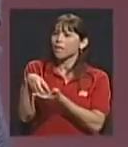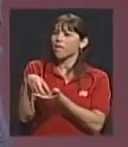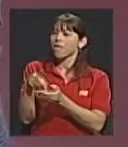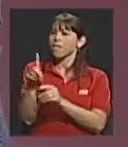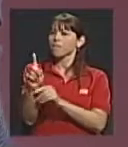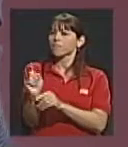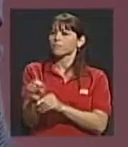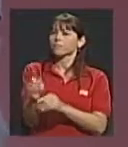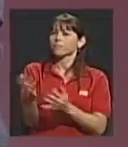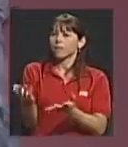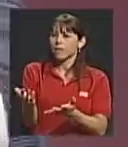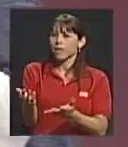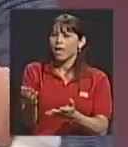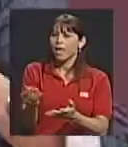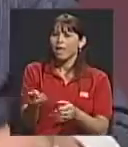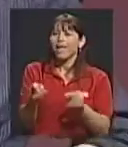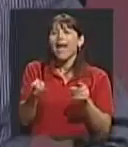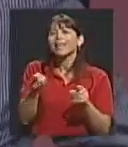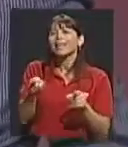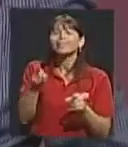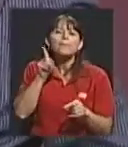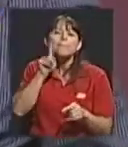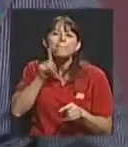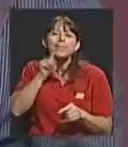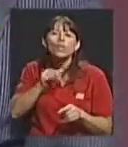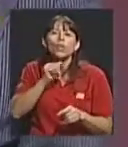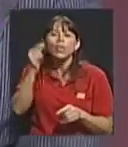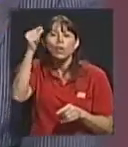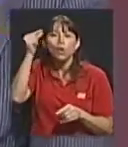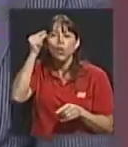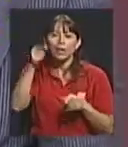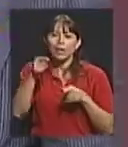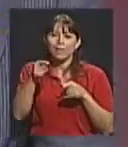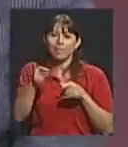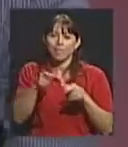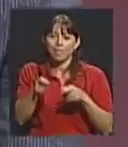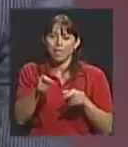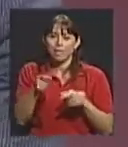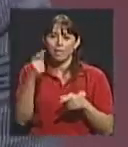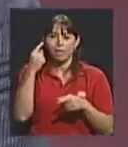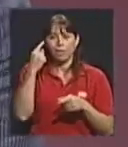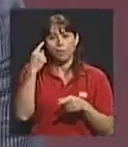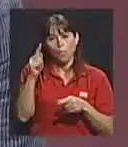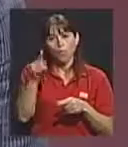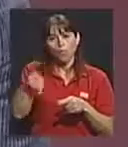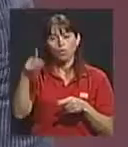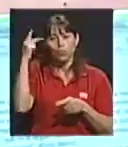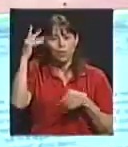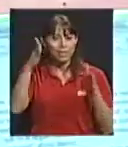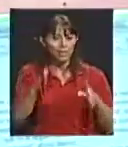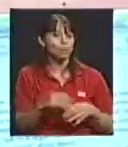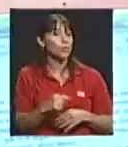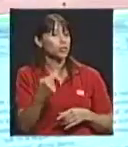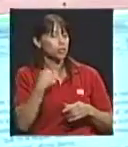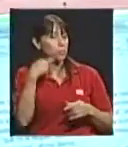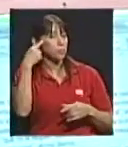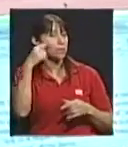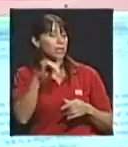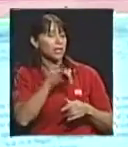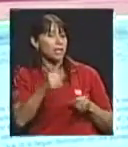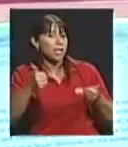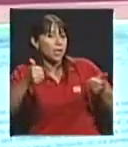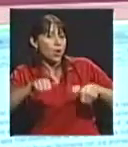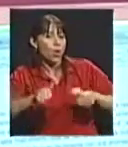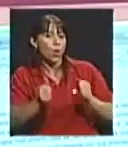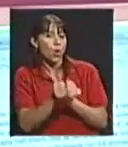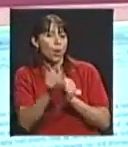a la al mito de la ingobernabilidad por parte de los eh políticos en este país coincidiendo con Merino